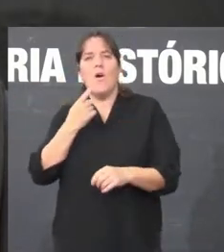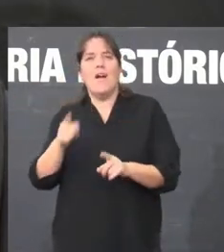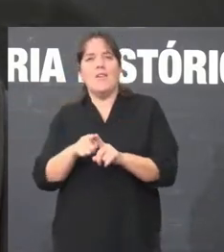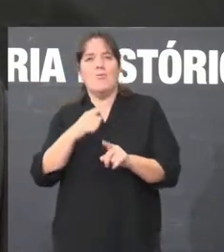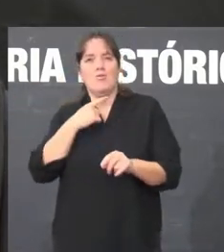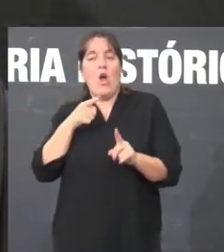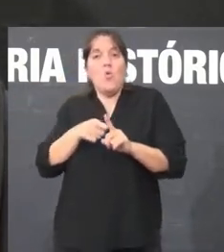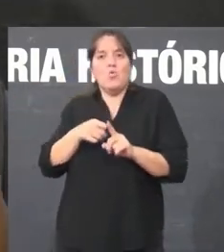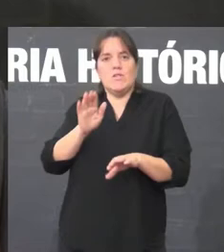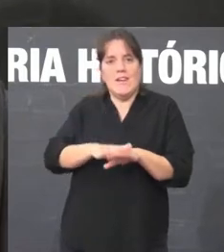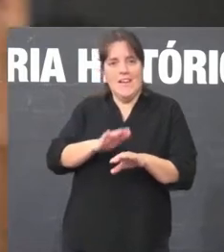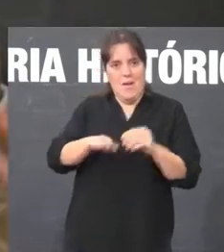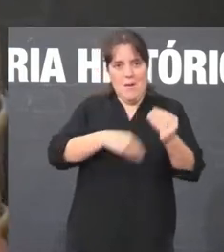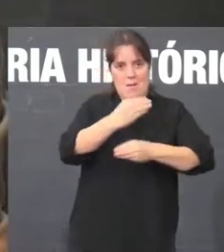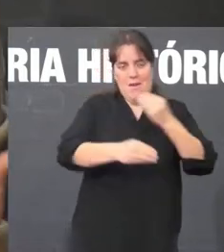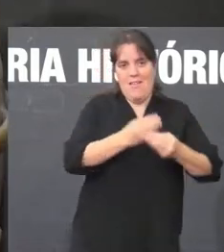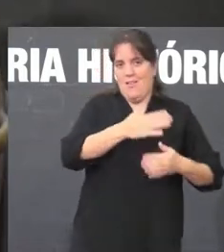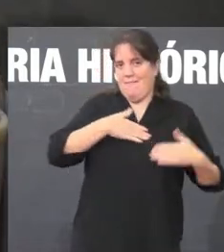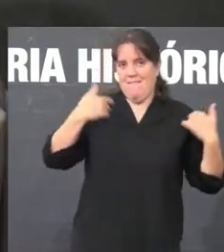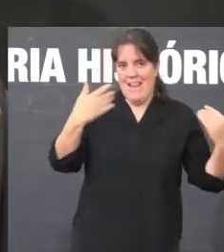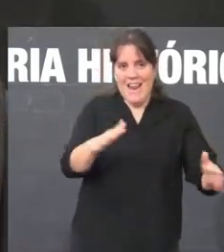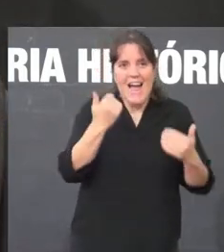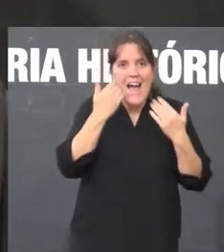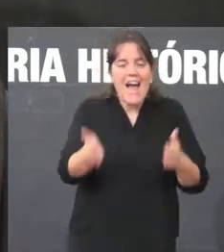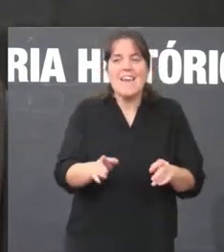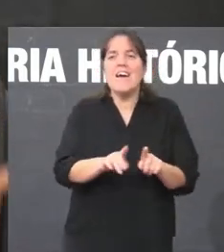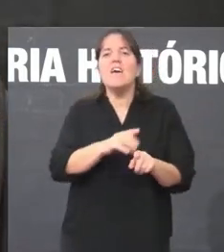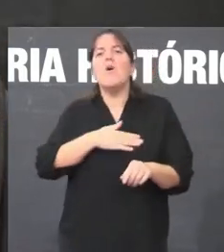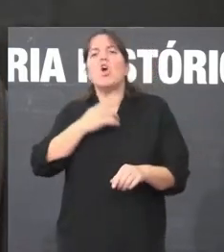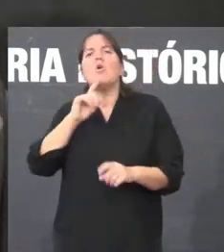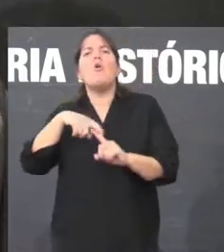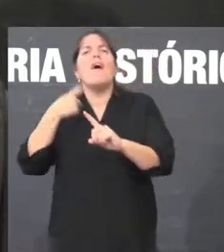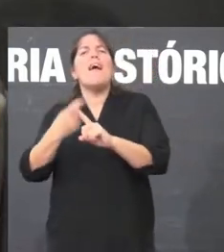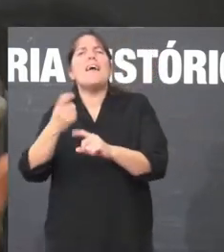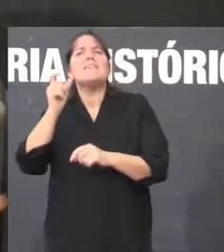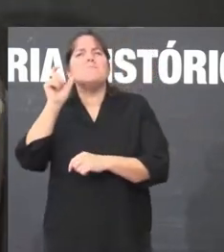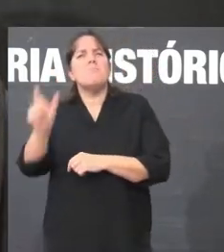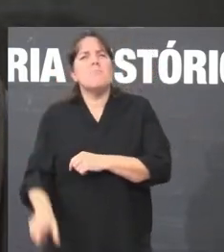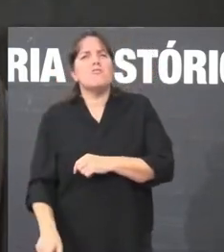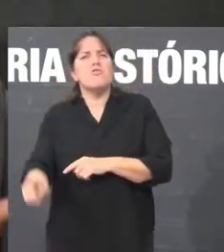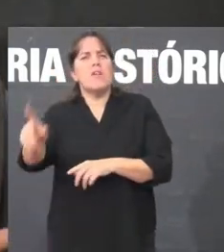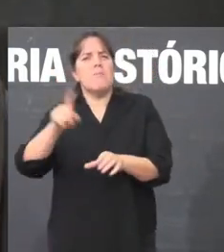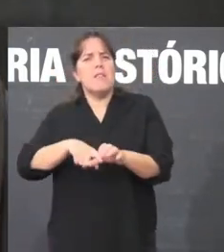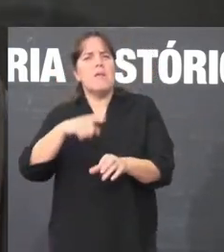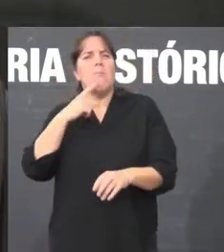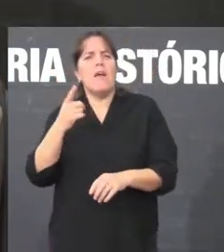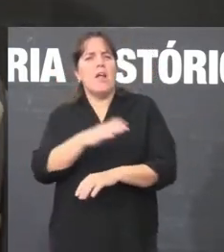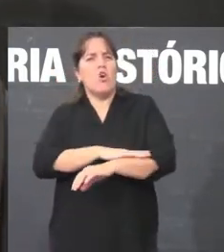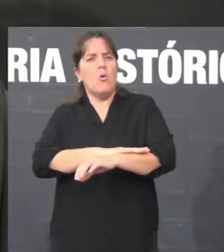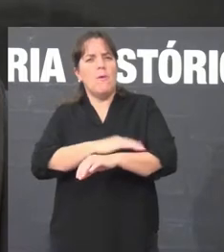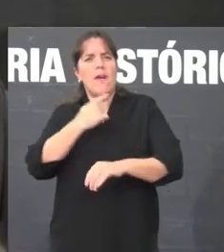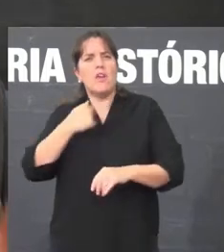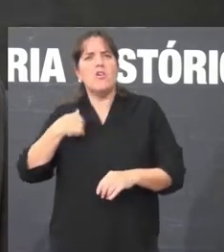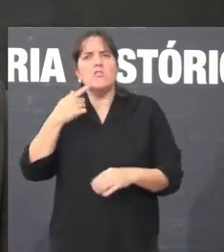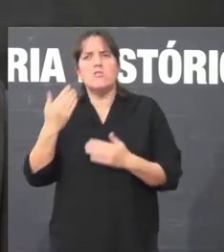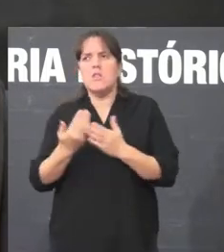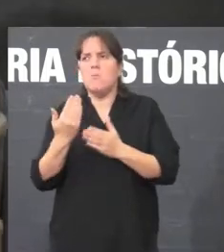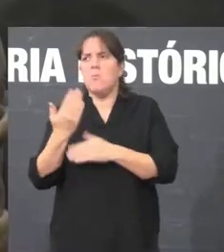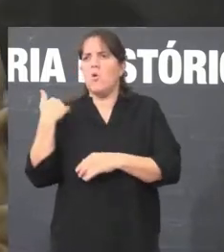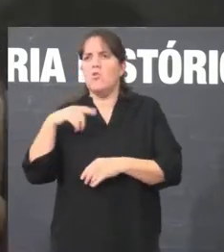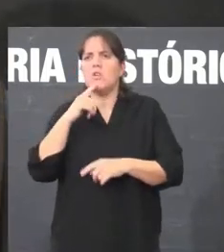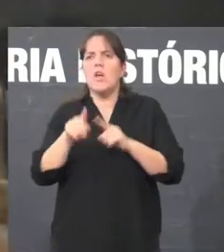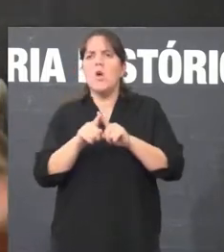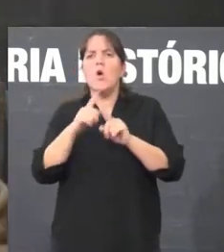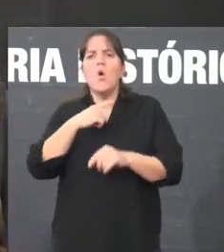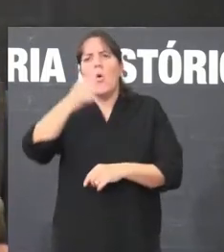pode un membro ou exmembro dun goberno supostamente democrático decir estes días nun medio de comunicación que houve terrorismo de Estado,